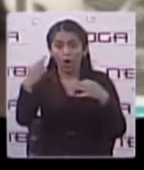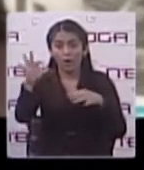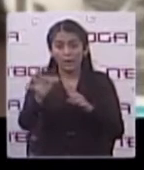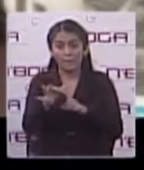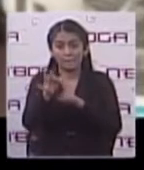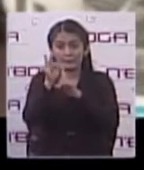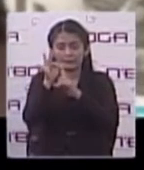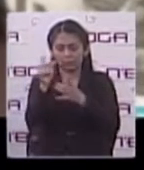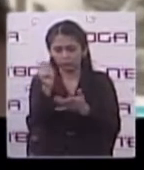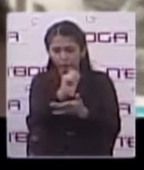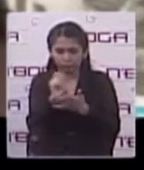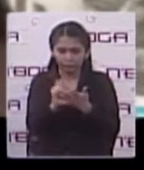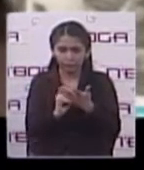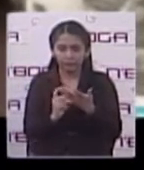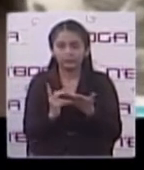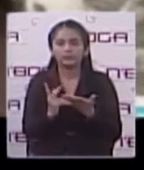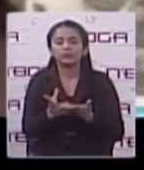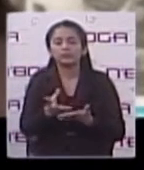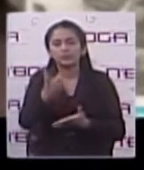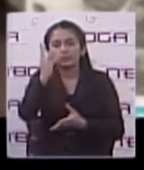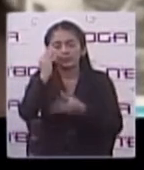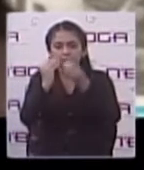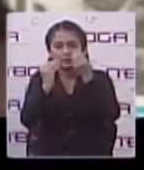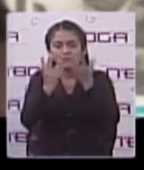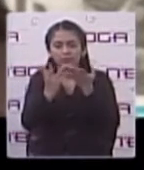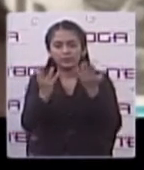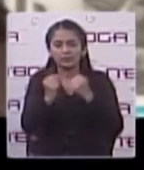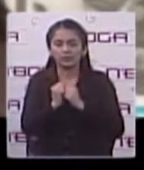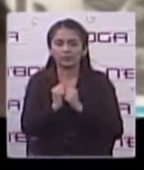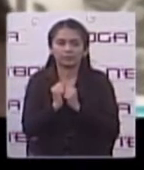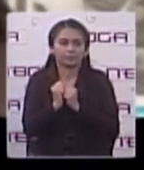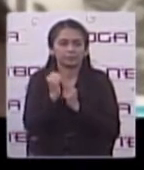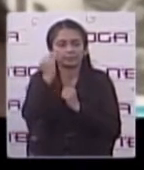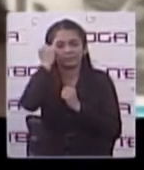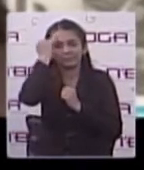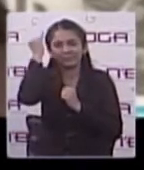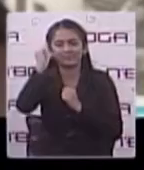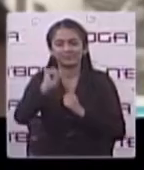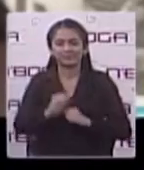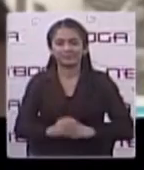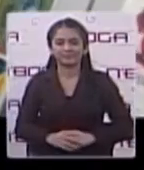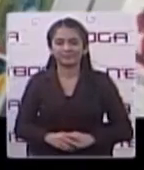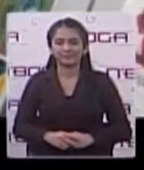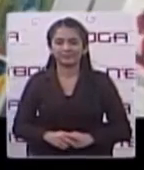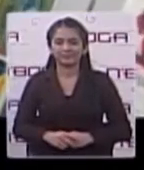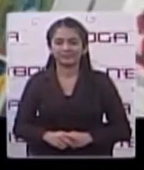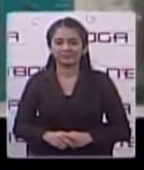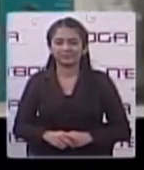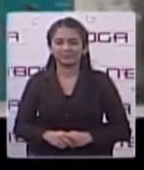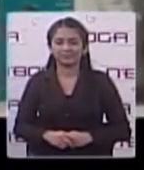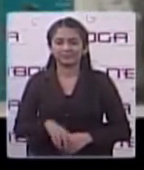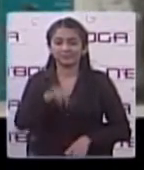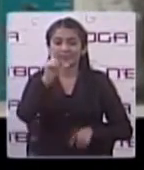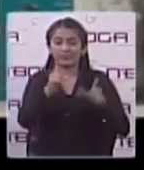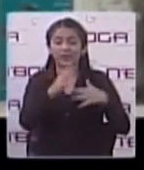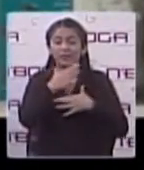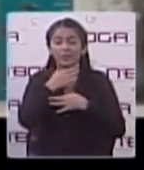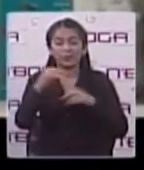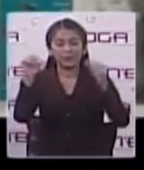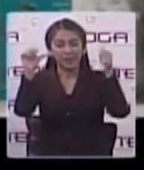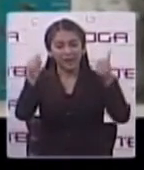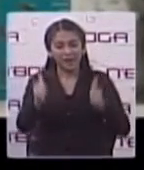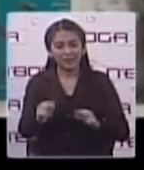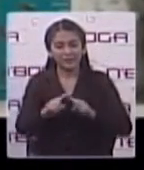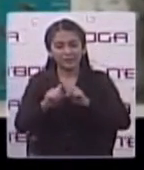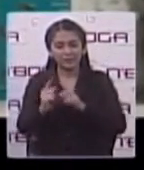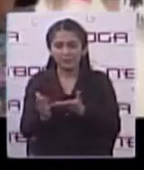es bastante enriquecedor como diseñador poder crear diferentes piezas con estas técnicas. Todos los amantes del arte podrán asistir de